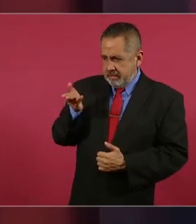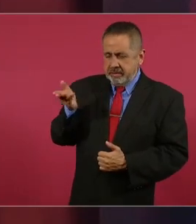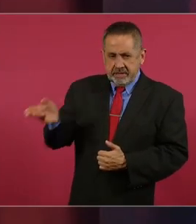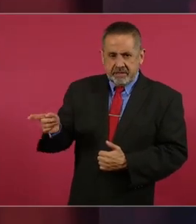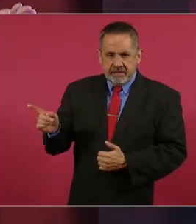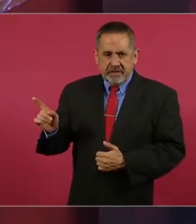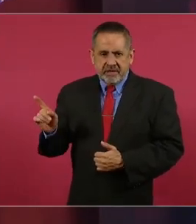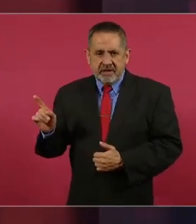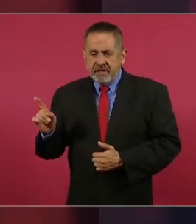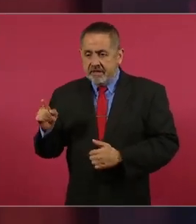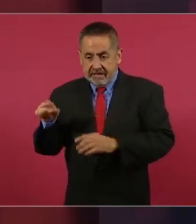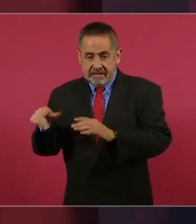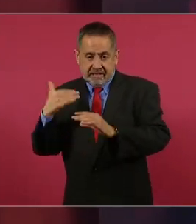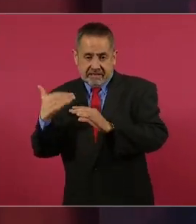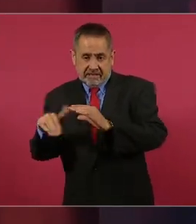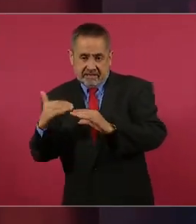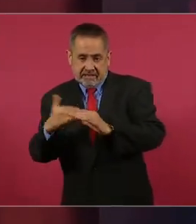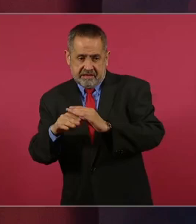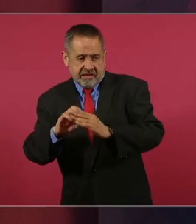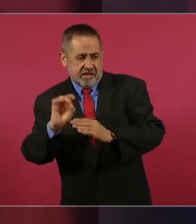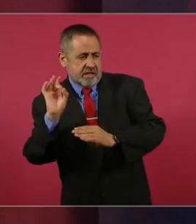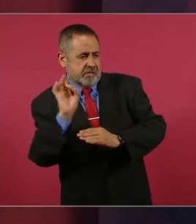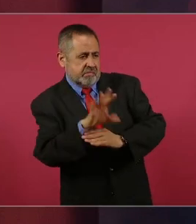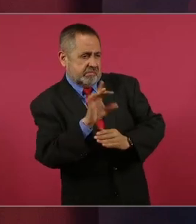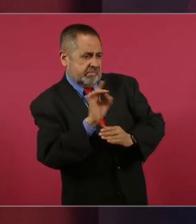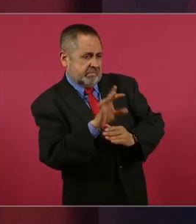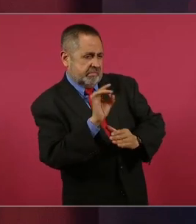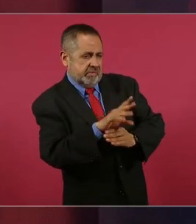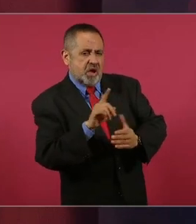que te envíe las pruebas